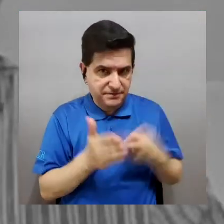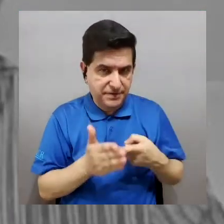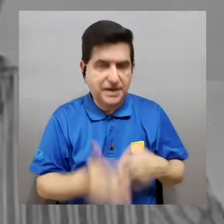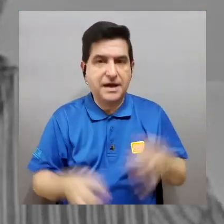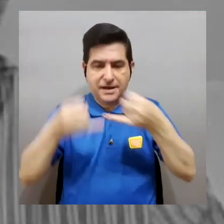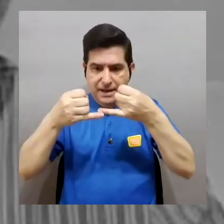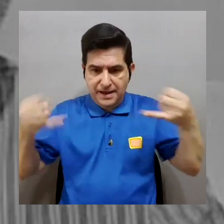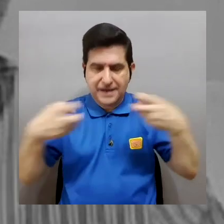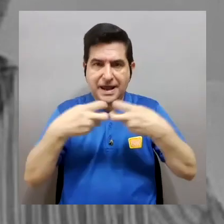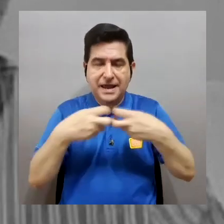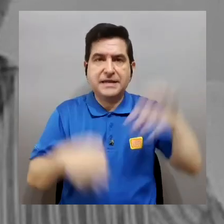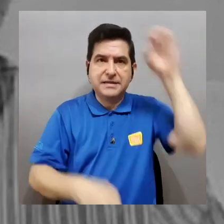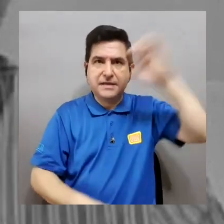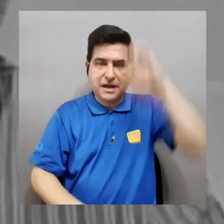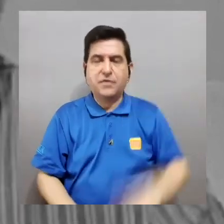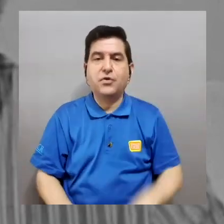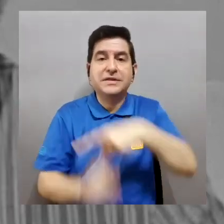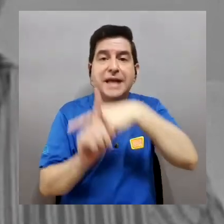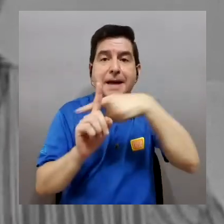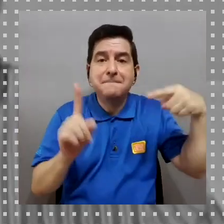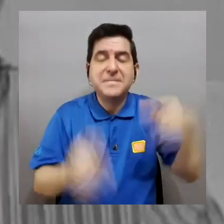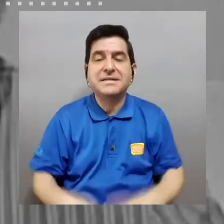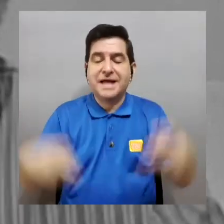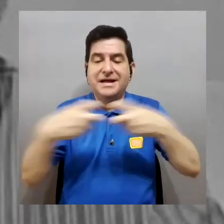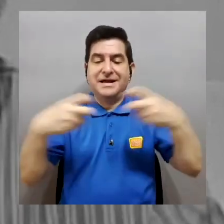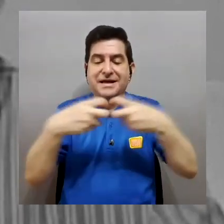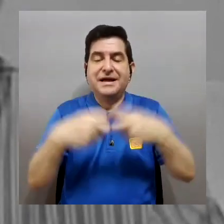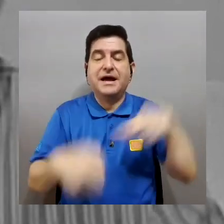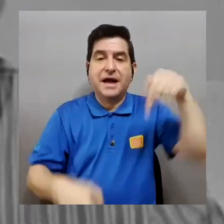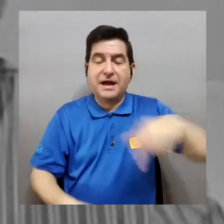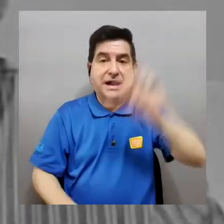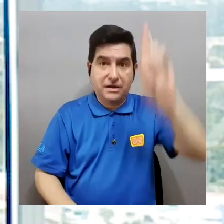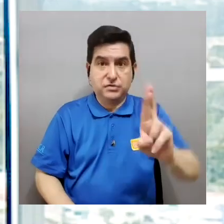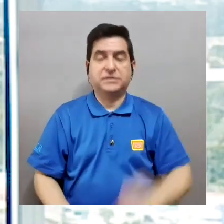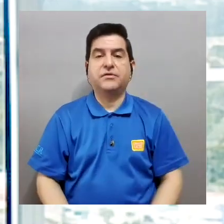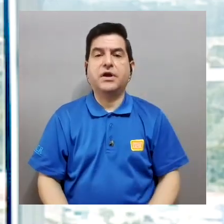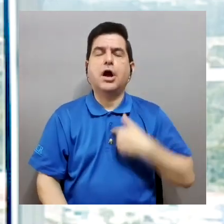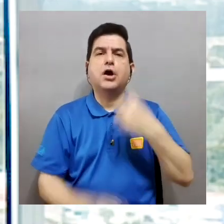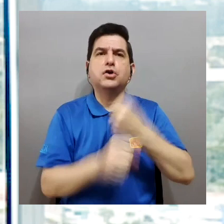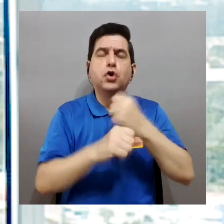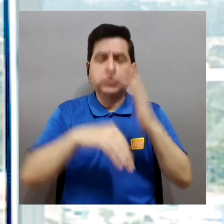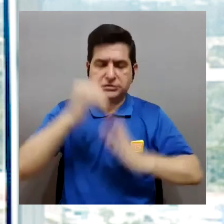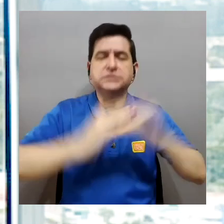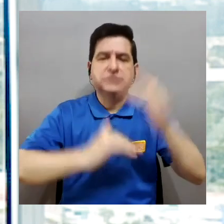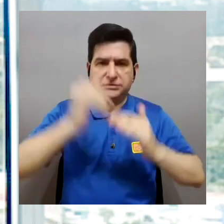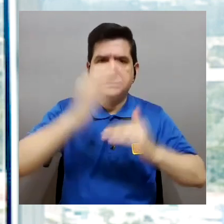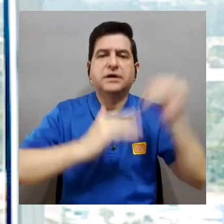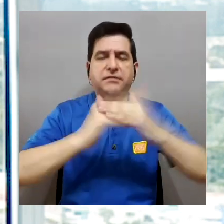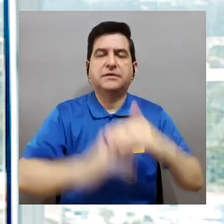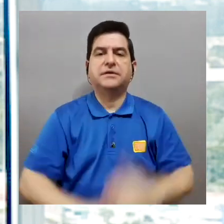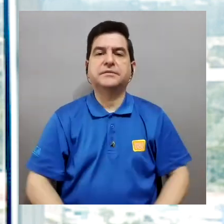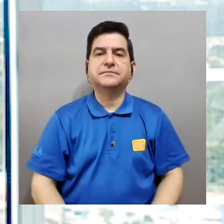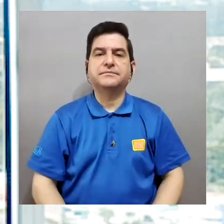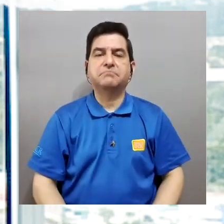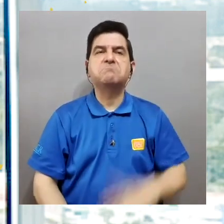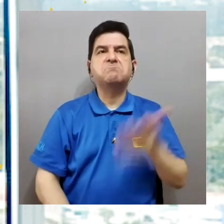un cable en Europa va a llevar la mitad de la corriente eléctrica que uno en Costa Rica. Bueno, yo trabajo en construcción,